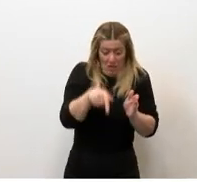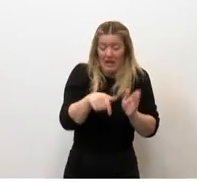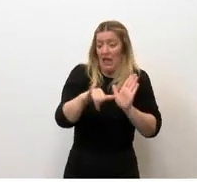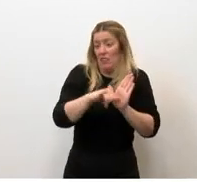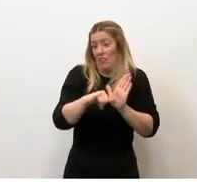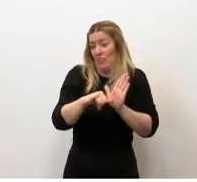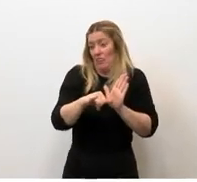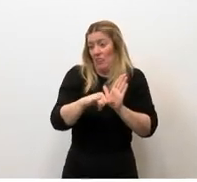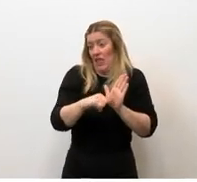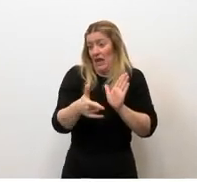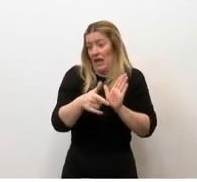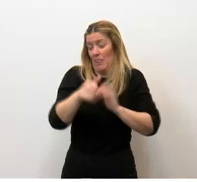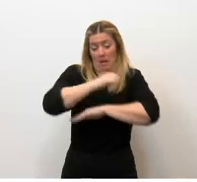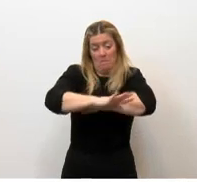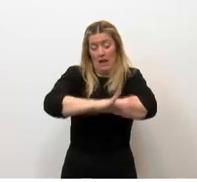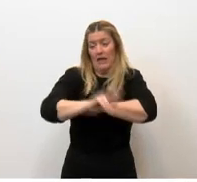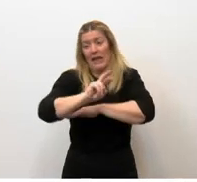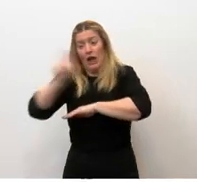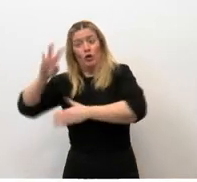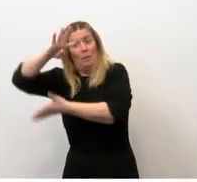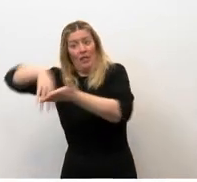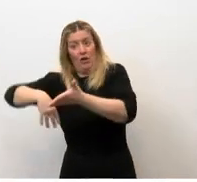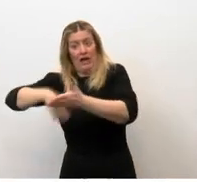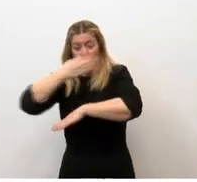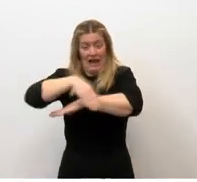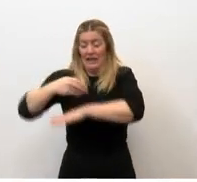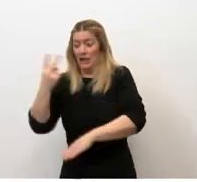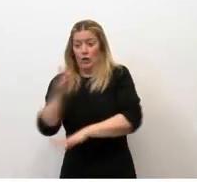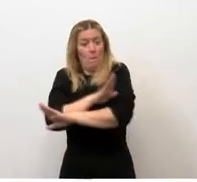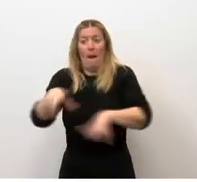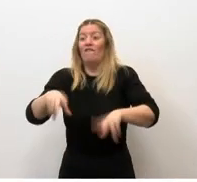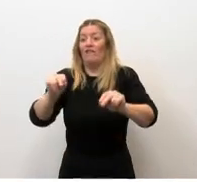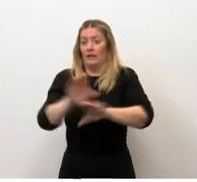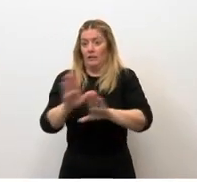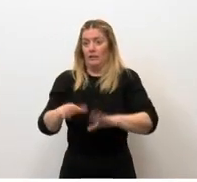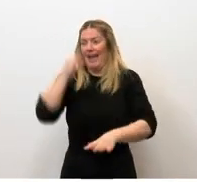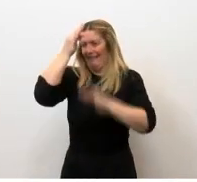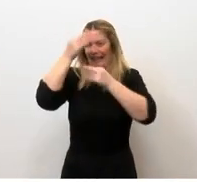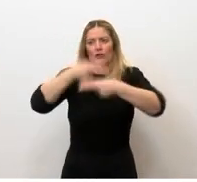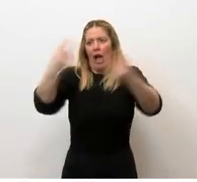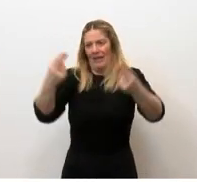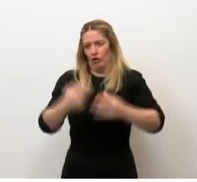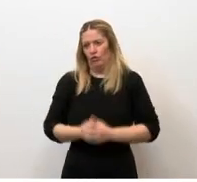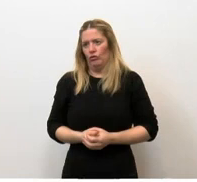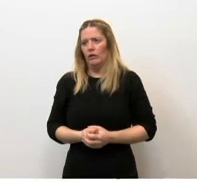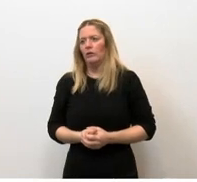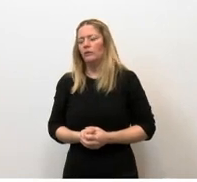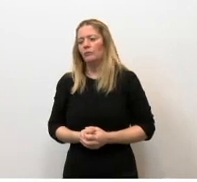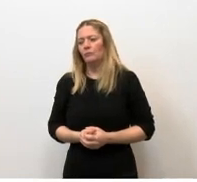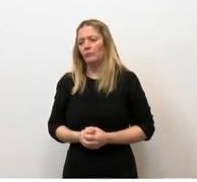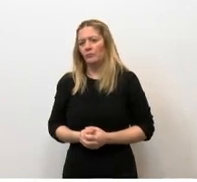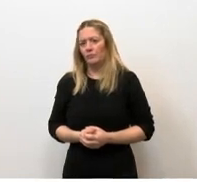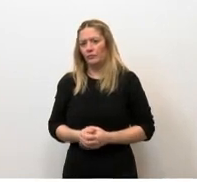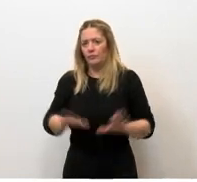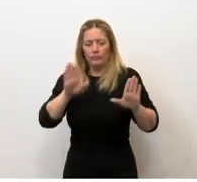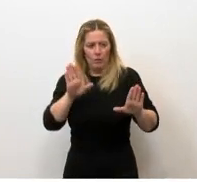y el otro está en Barcelona, y se terminó. ¿Vale? Datos abiertos. Entonces, pero bueno, la charla hoy